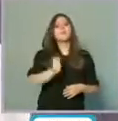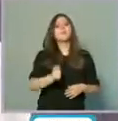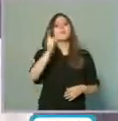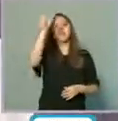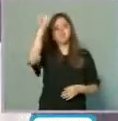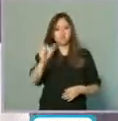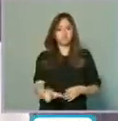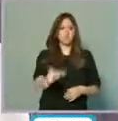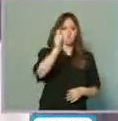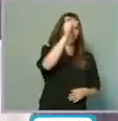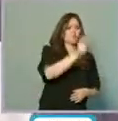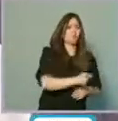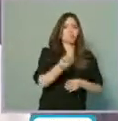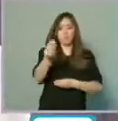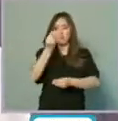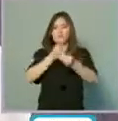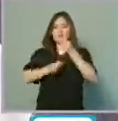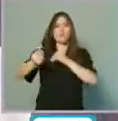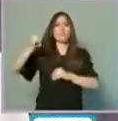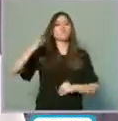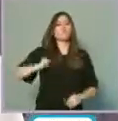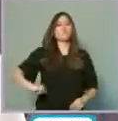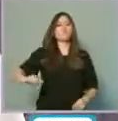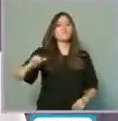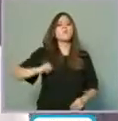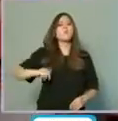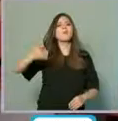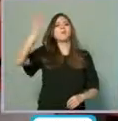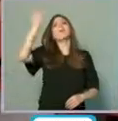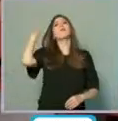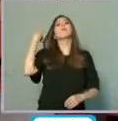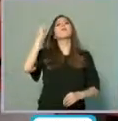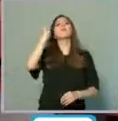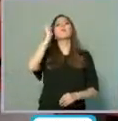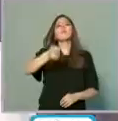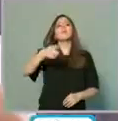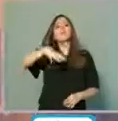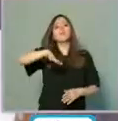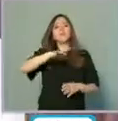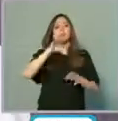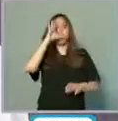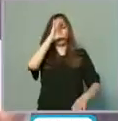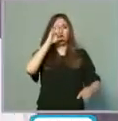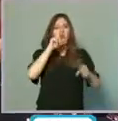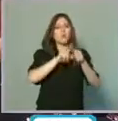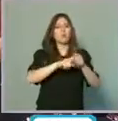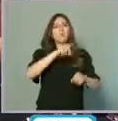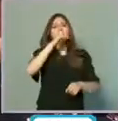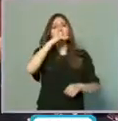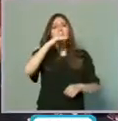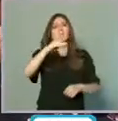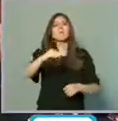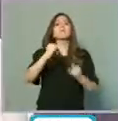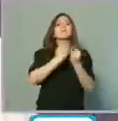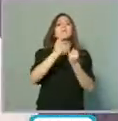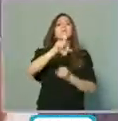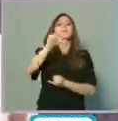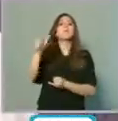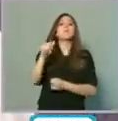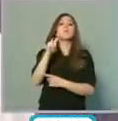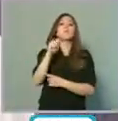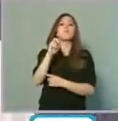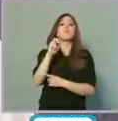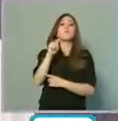cultura gastronómica en culturas prehispánicas, estaba en los mayas, estaba en los totonacas. Entonces, desde aquel entonces nosotros lo estamos consumiendo y